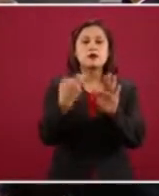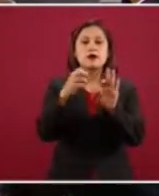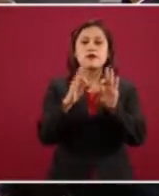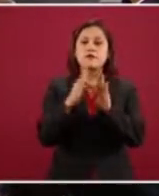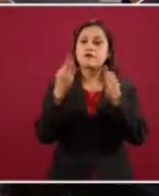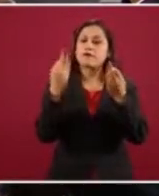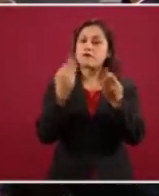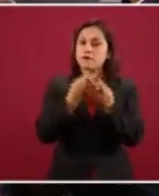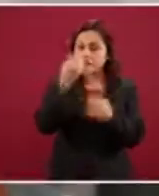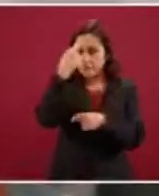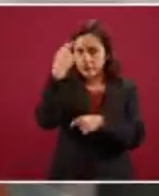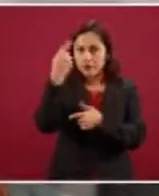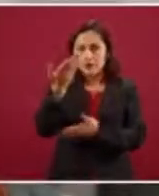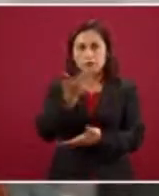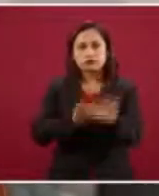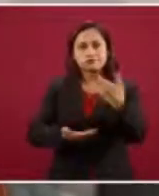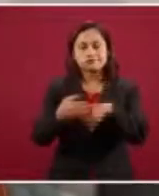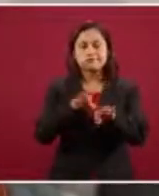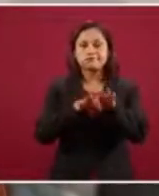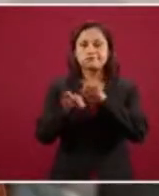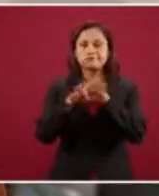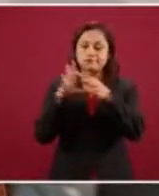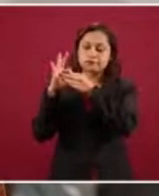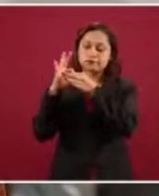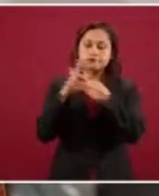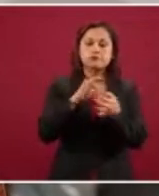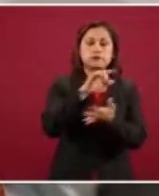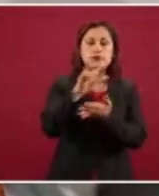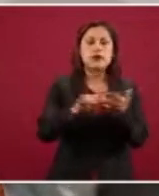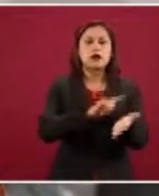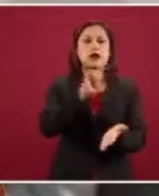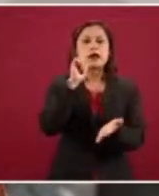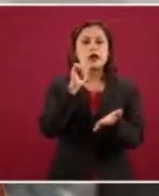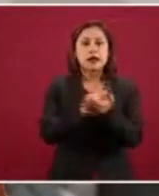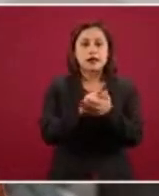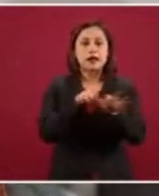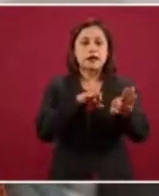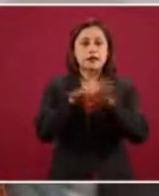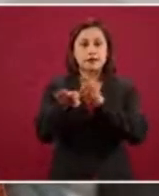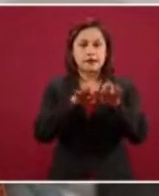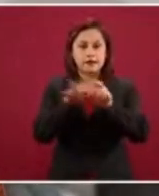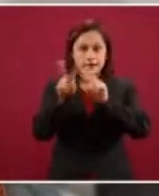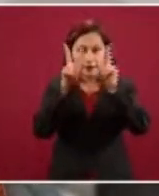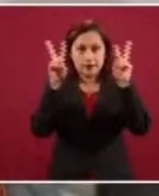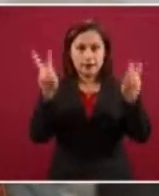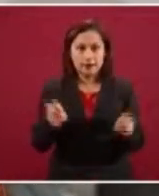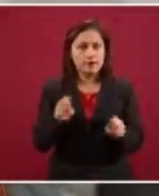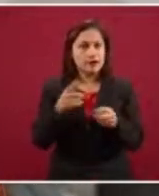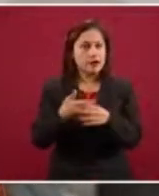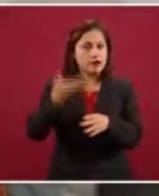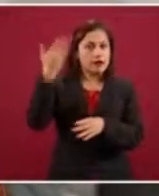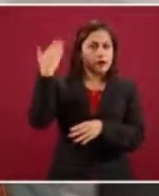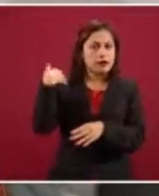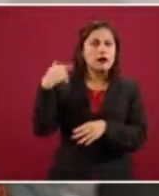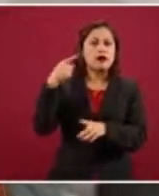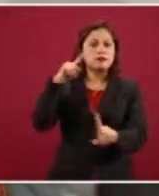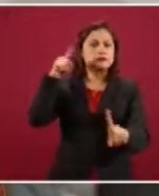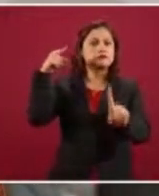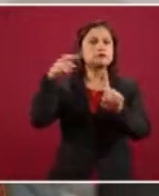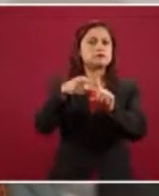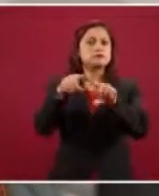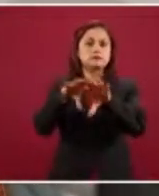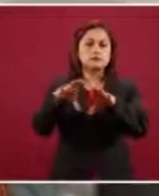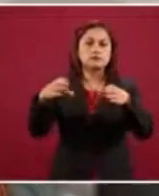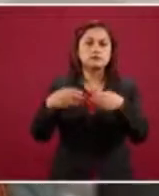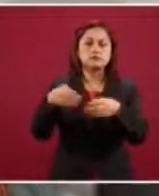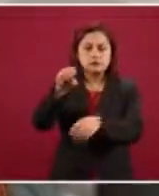del Trabajo señaló que el aumento está en sintonía con la reforma laboral, en la que se garantiza la libertad sindical y de contratación. Subrayó que el